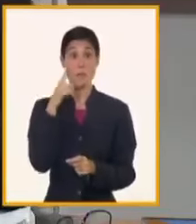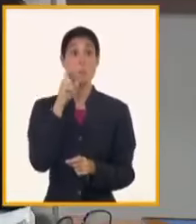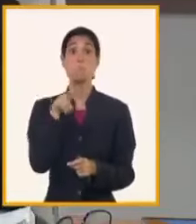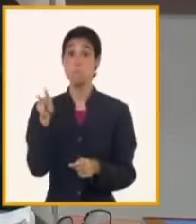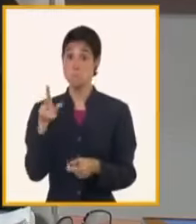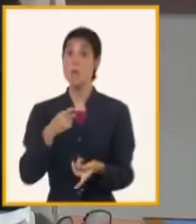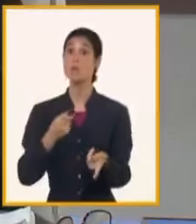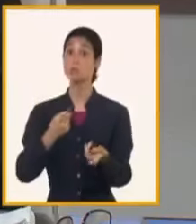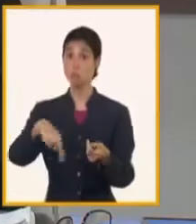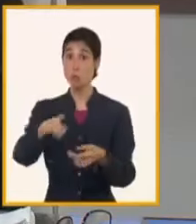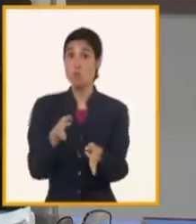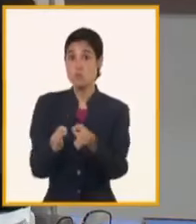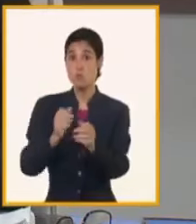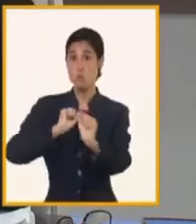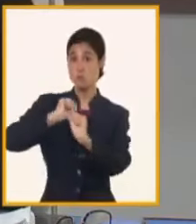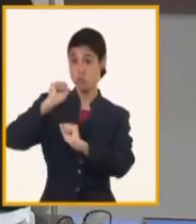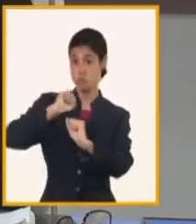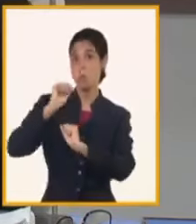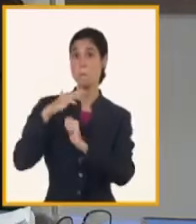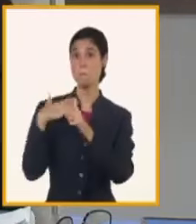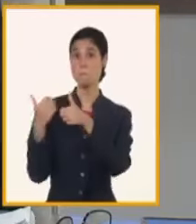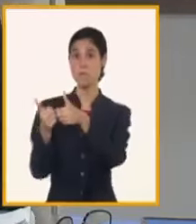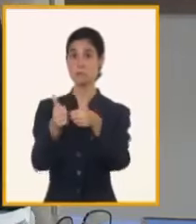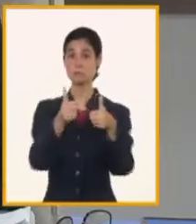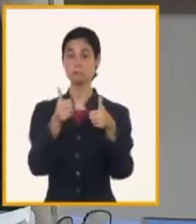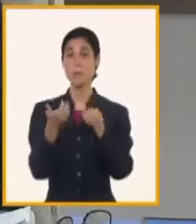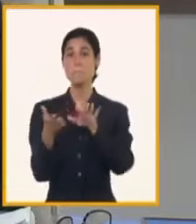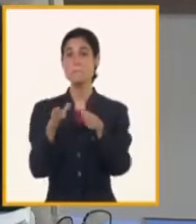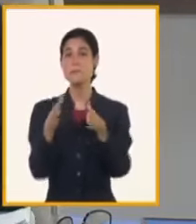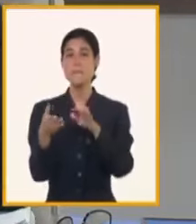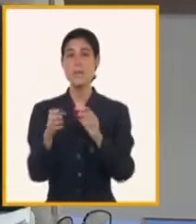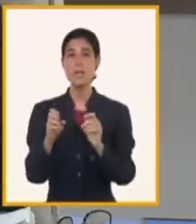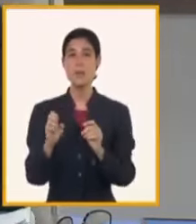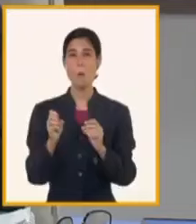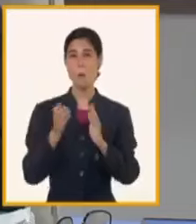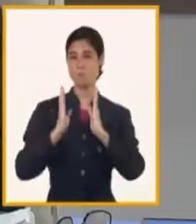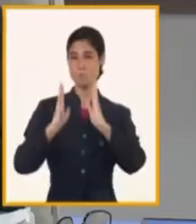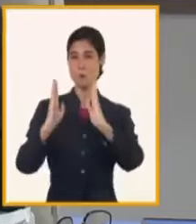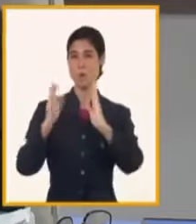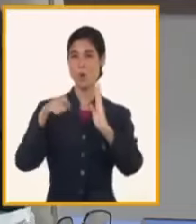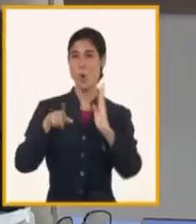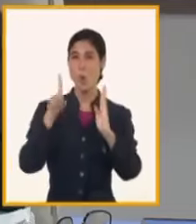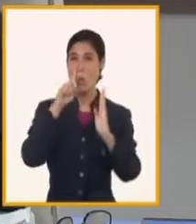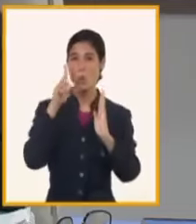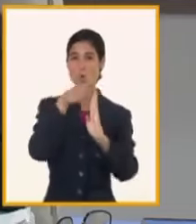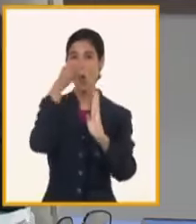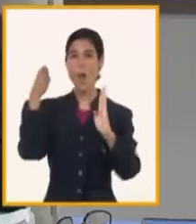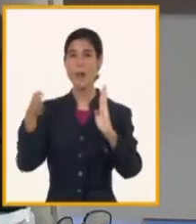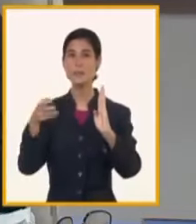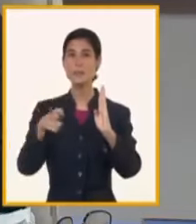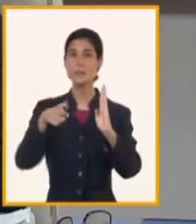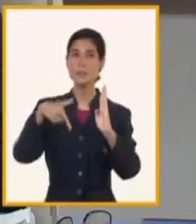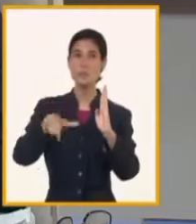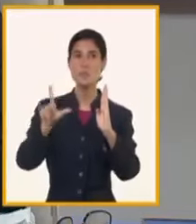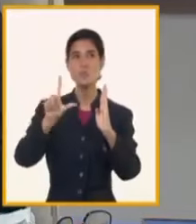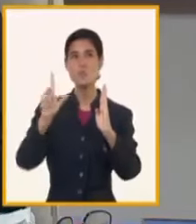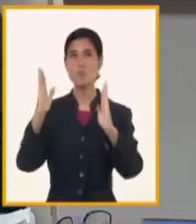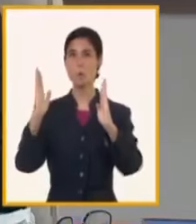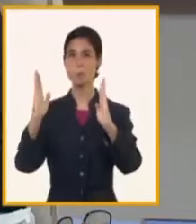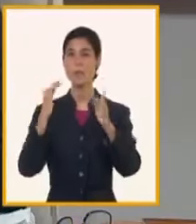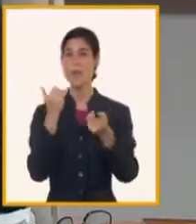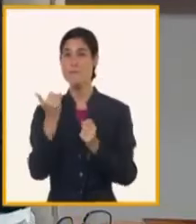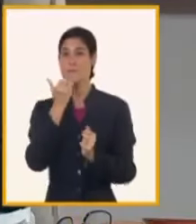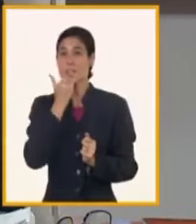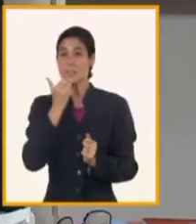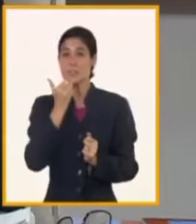primeros días de junio de julio y casi todo el todo el mes de julio las afectaciones disminuyeron de manera significativa de manera